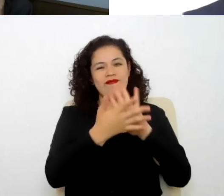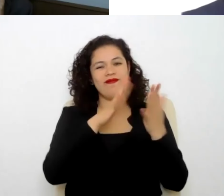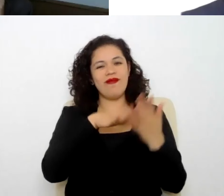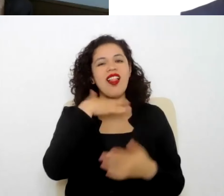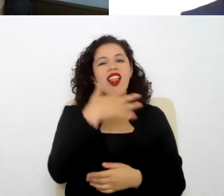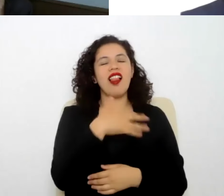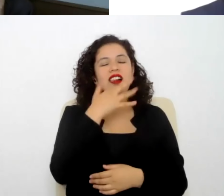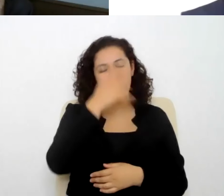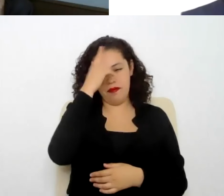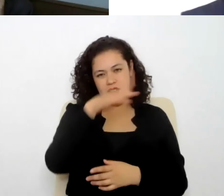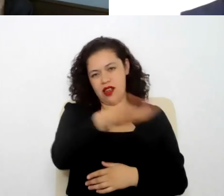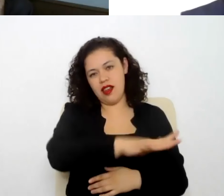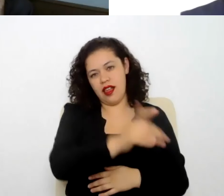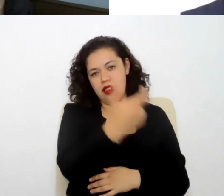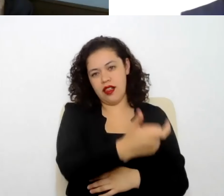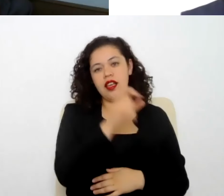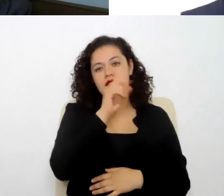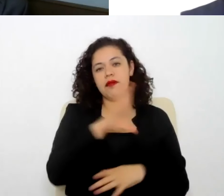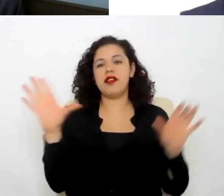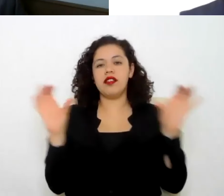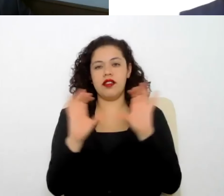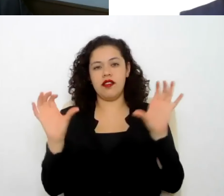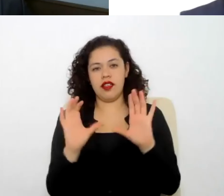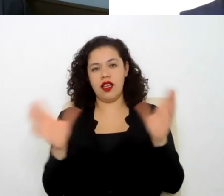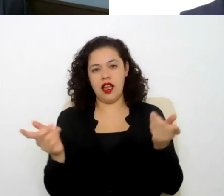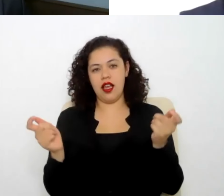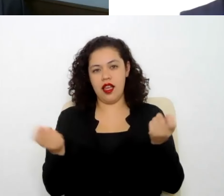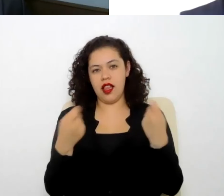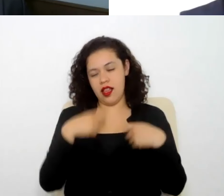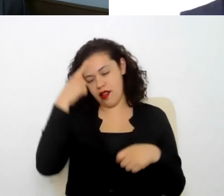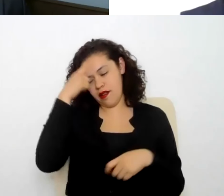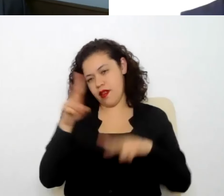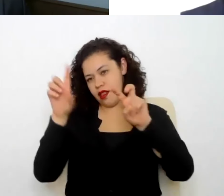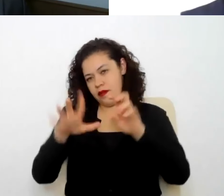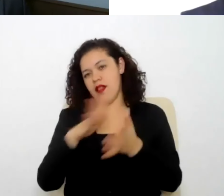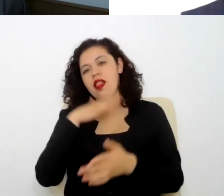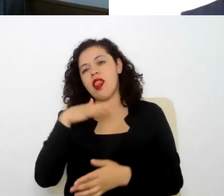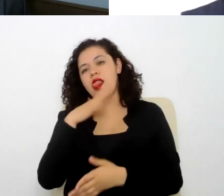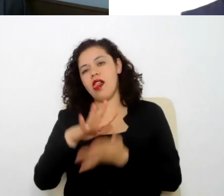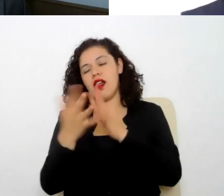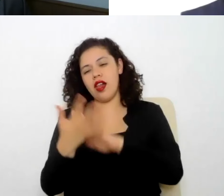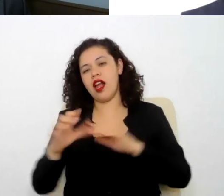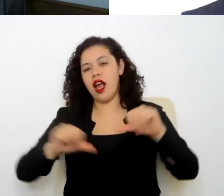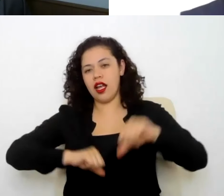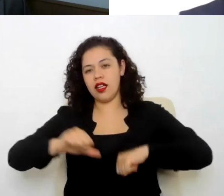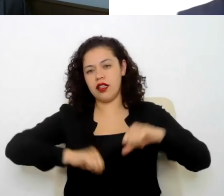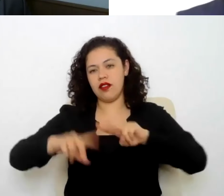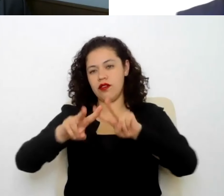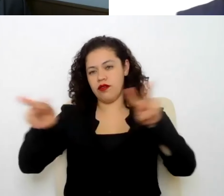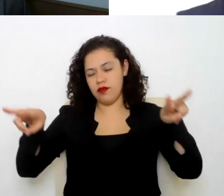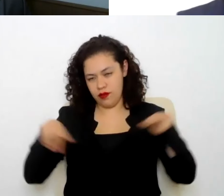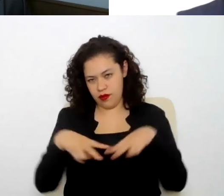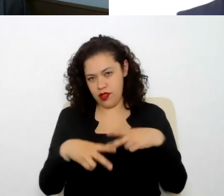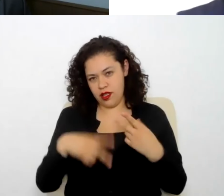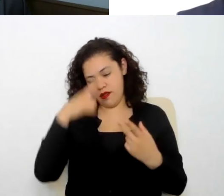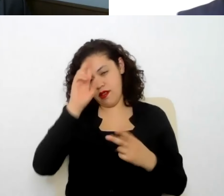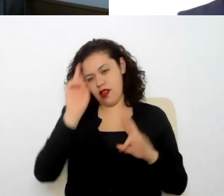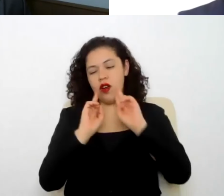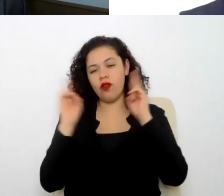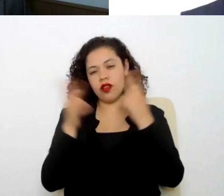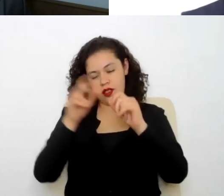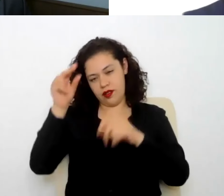financiero, así como con una certificación en materia de prevención de lavado de dinero en materia de actividades vulnerables de parte de la Unidad